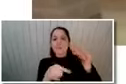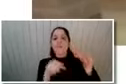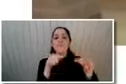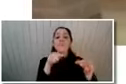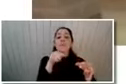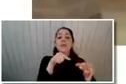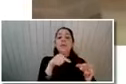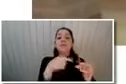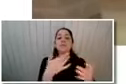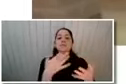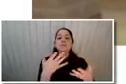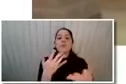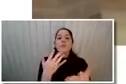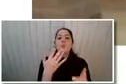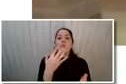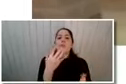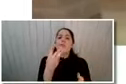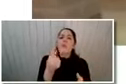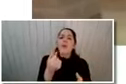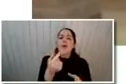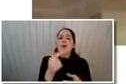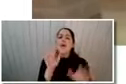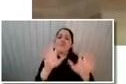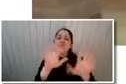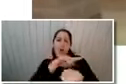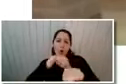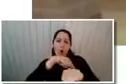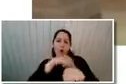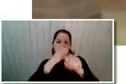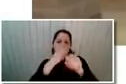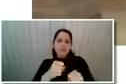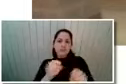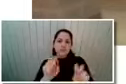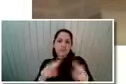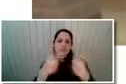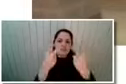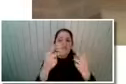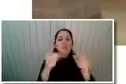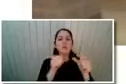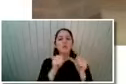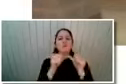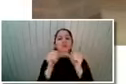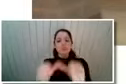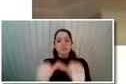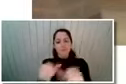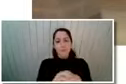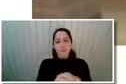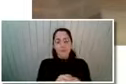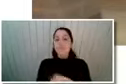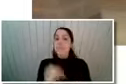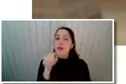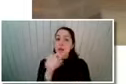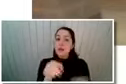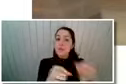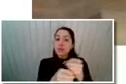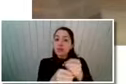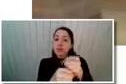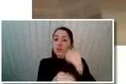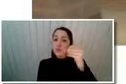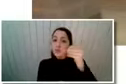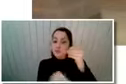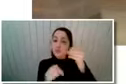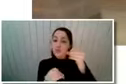varias horas y ser trasladada. Entonces ahí, en ese tubo, tenemos el